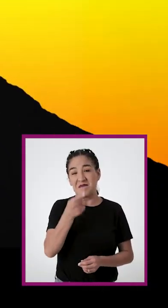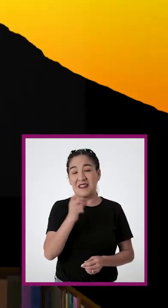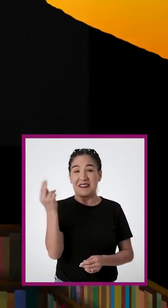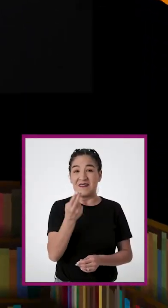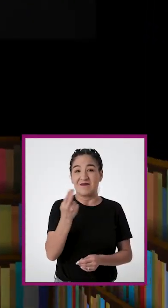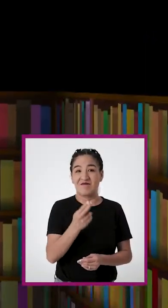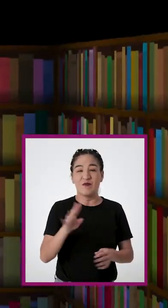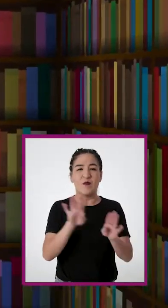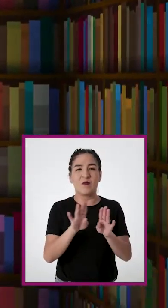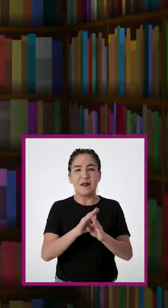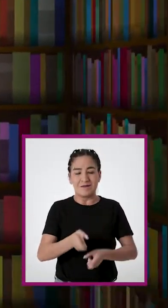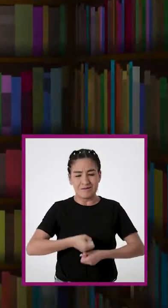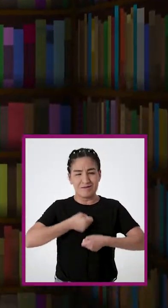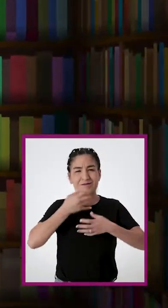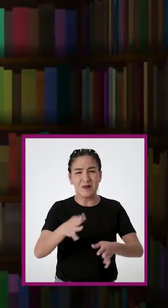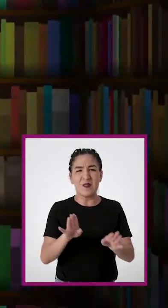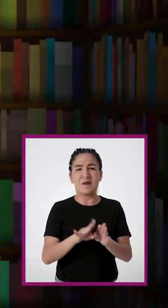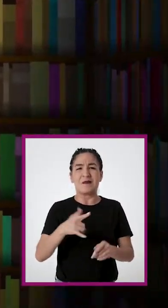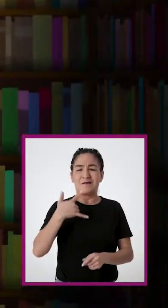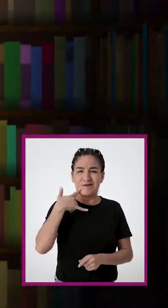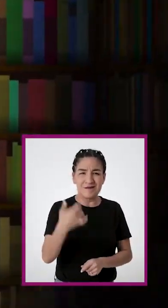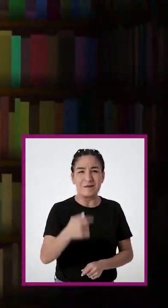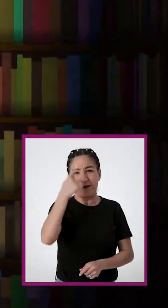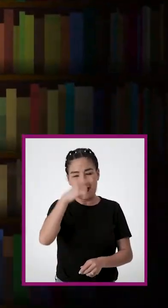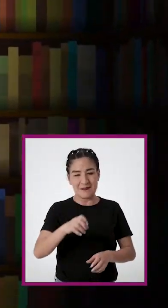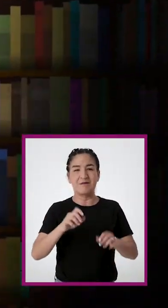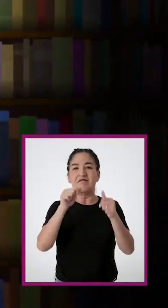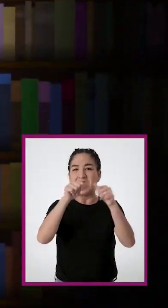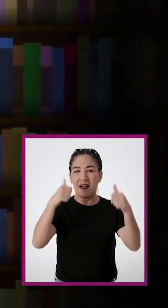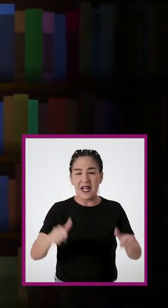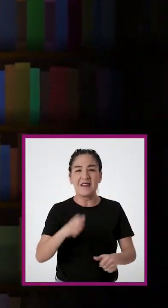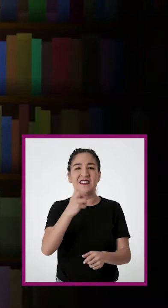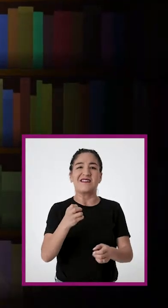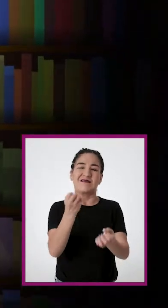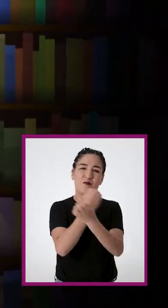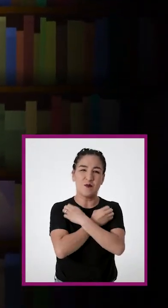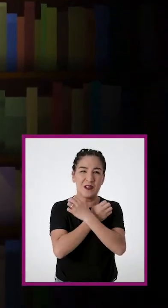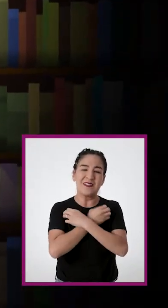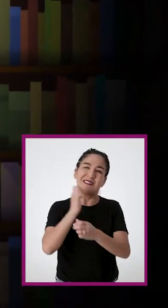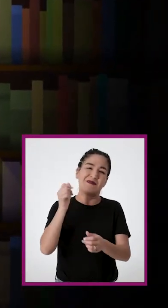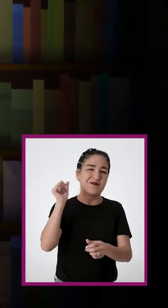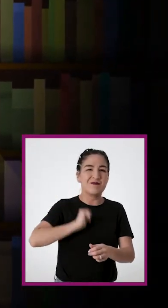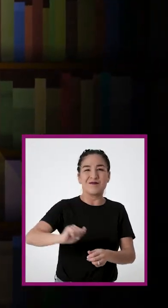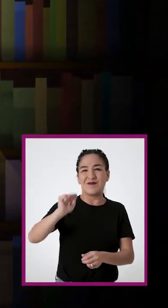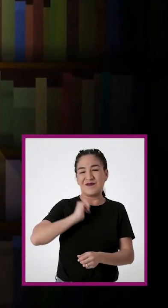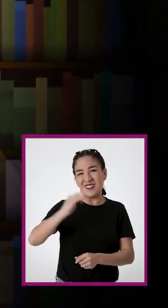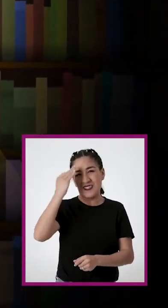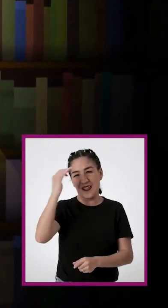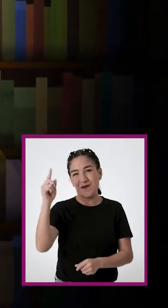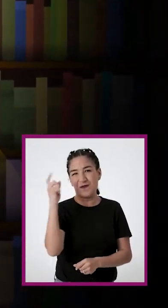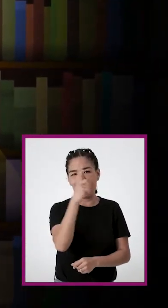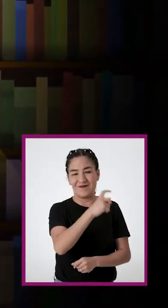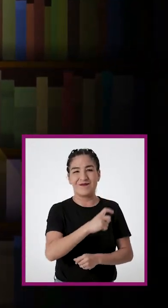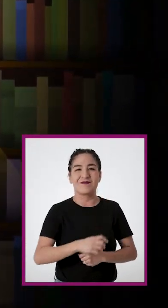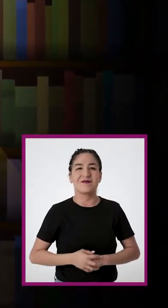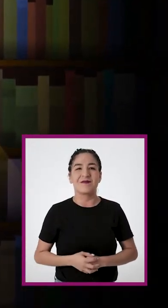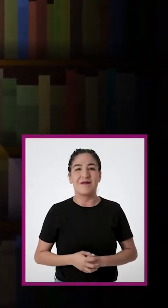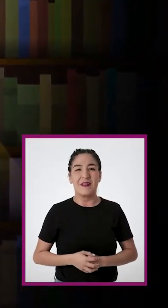Se requiere talento y coraje para difundir el arte y la educación en tiempos difíciles.